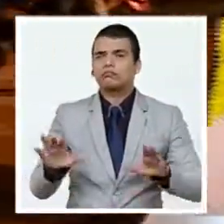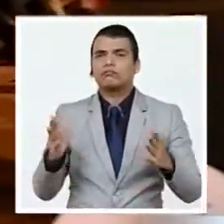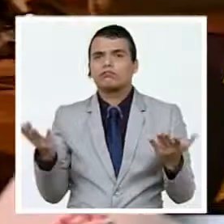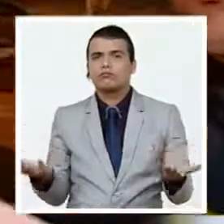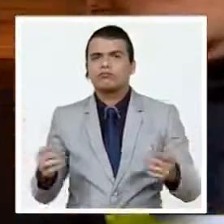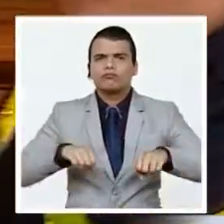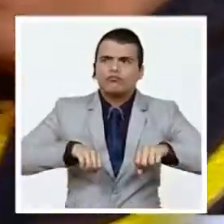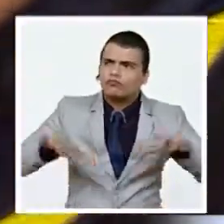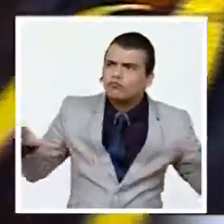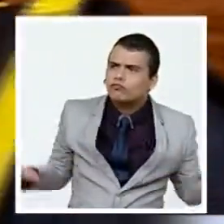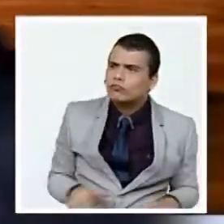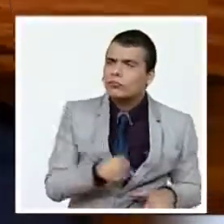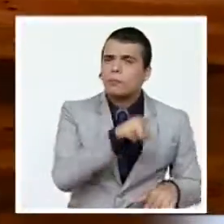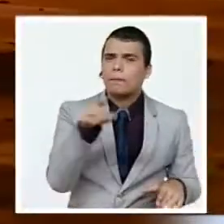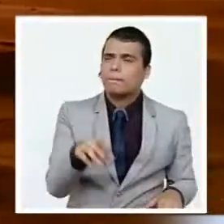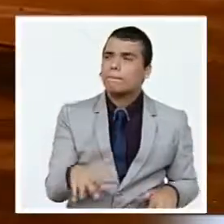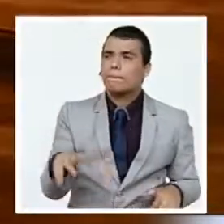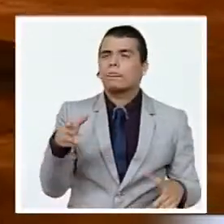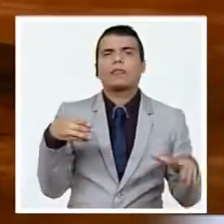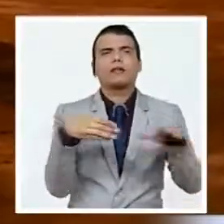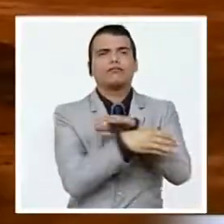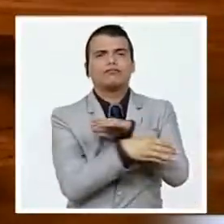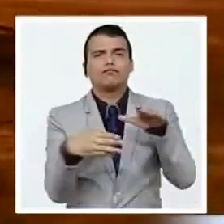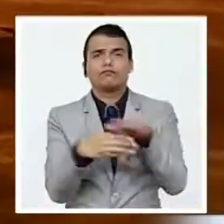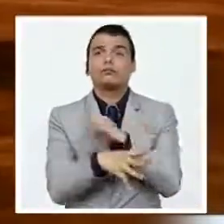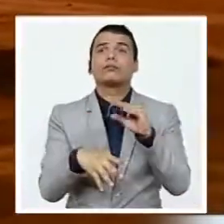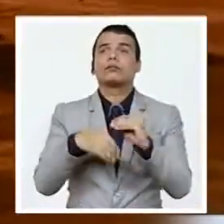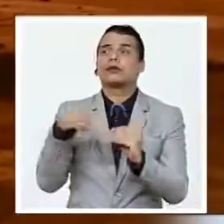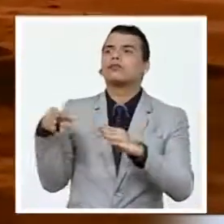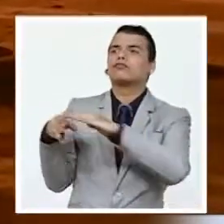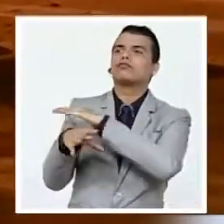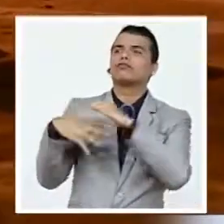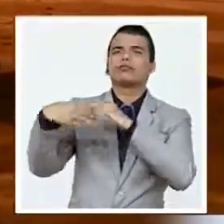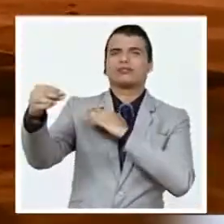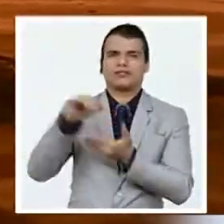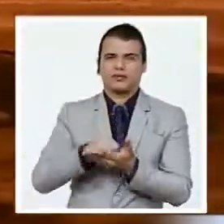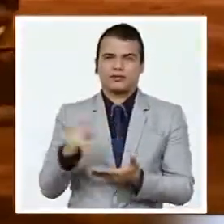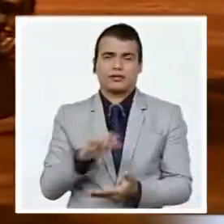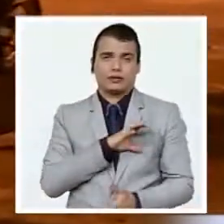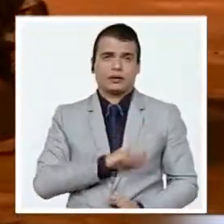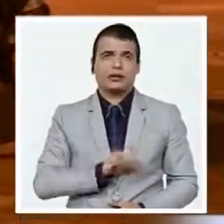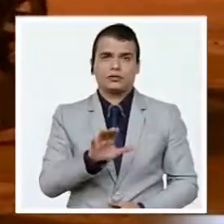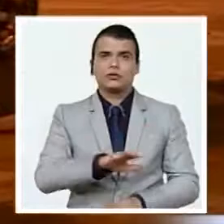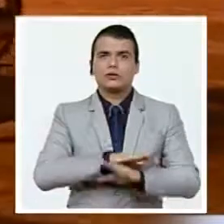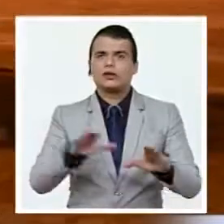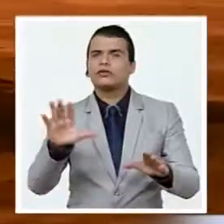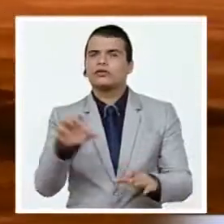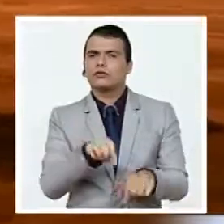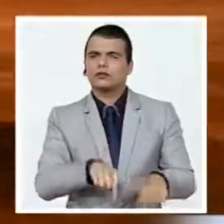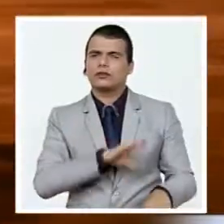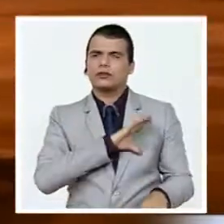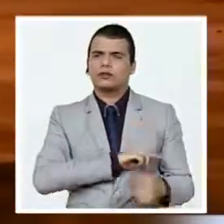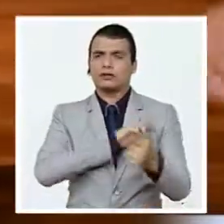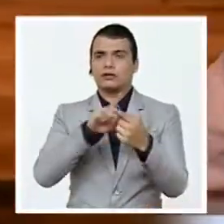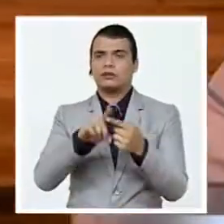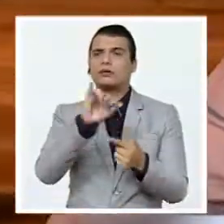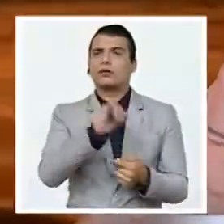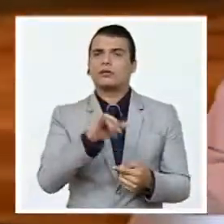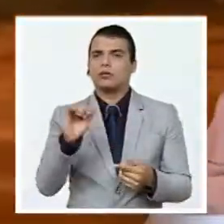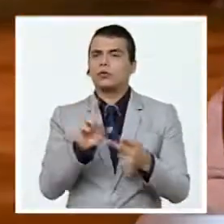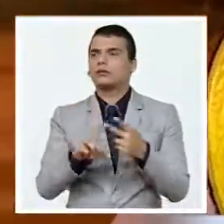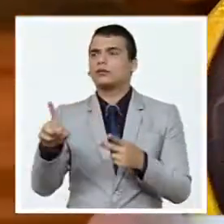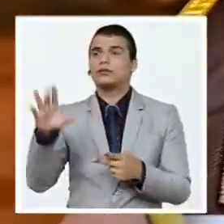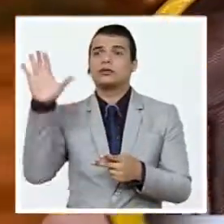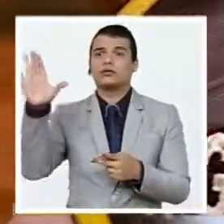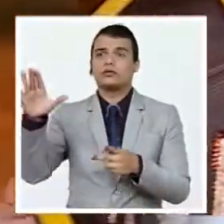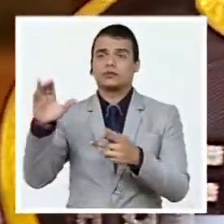realizando operativos en todas las entradas y salidas de la ciudad de Santiago de Cali. Estamos en la entrada Cali-Jamundí, entrada